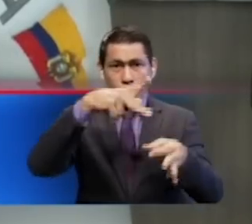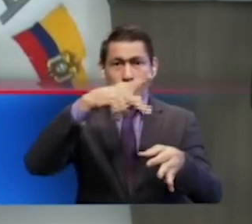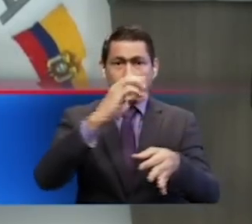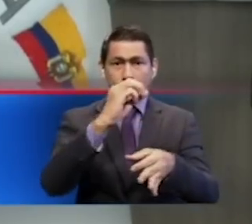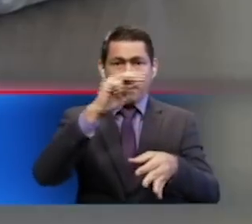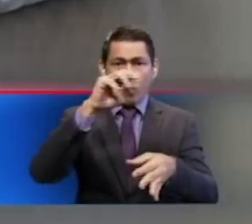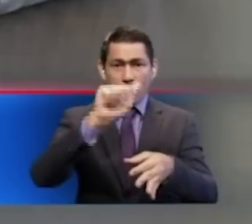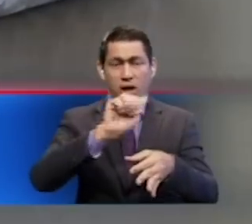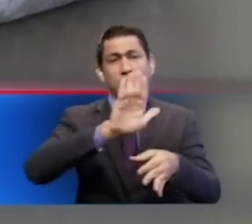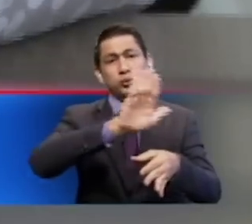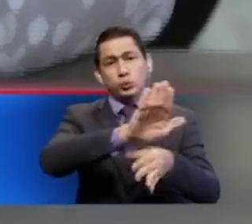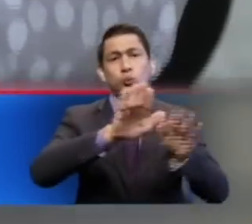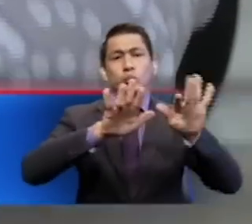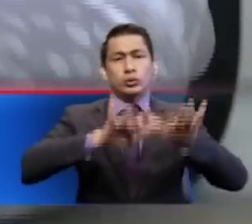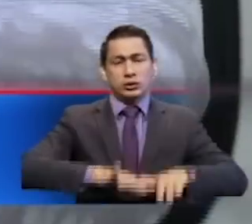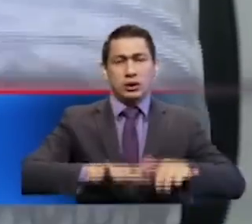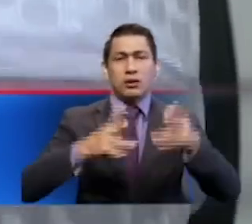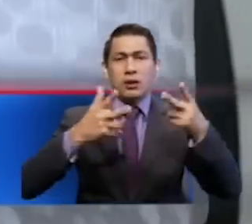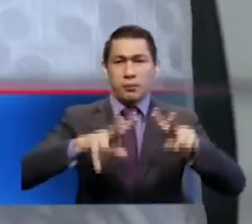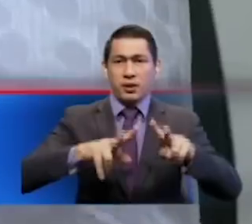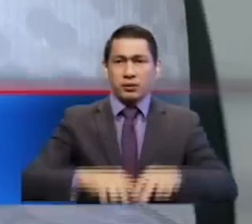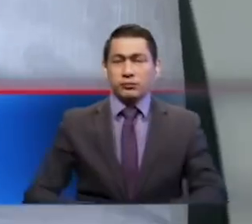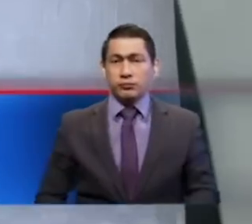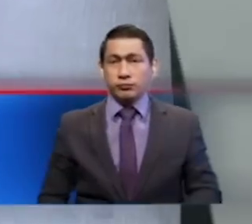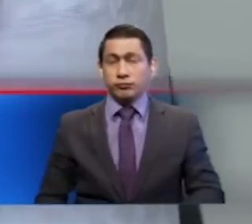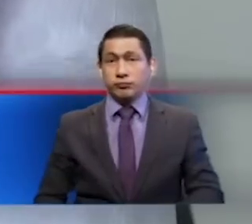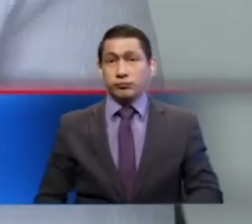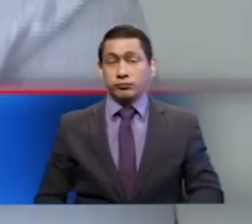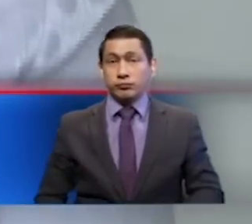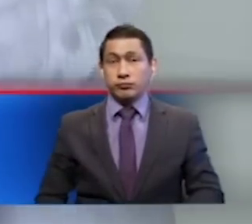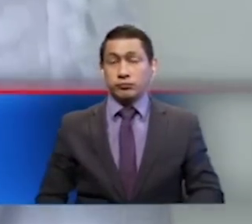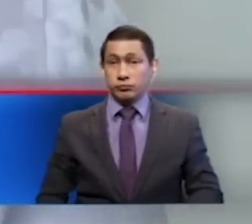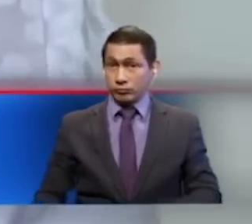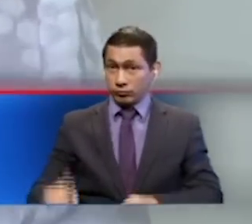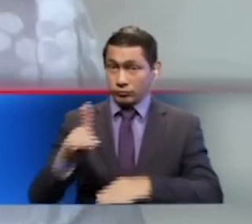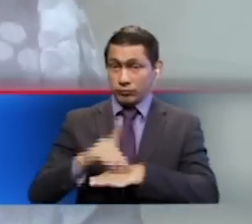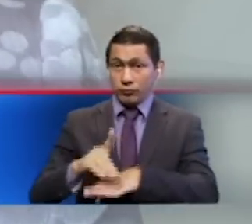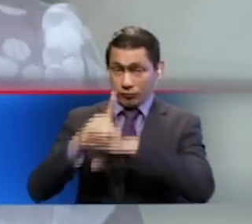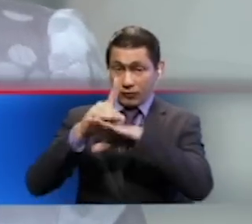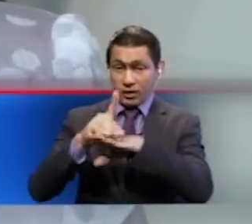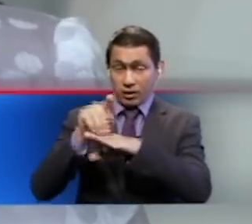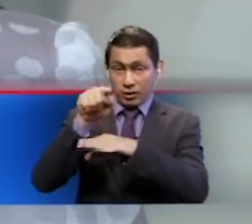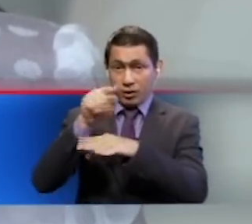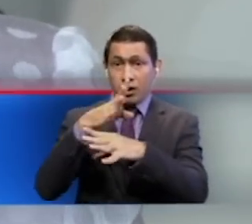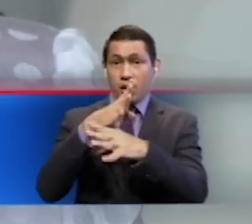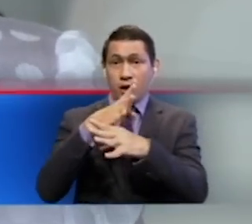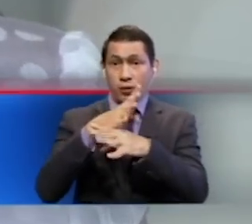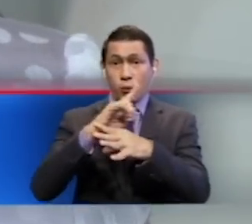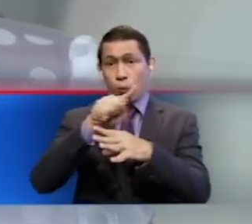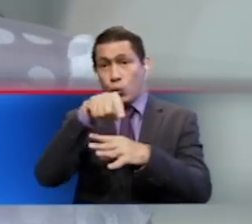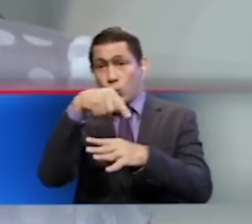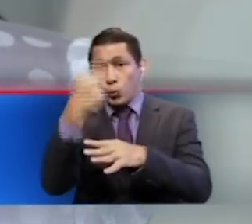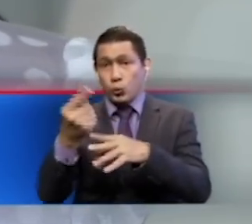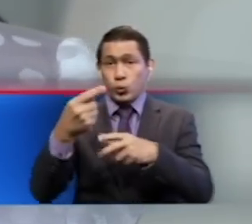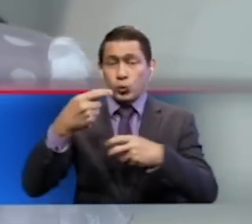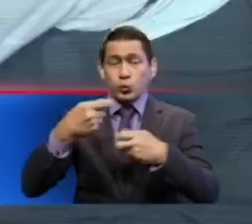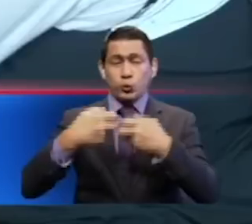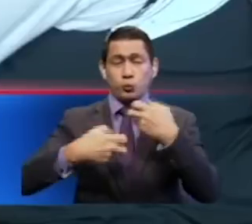juez. En la rueda de prensa, la directora Villarreal también habló sobre otros casos que tenía el